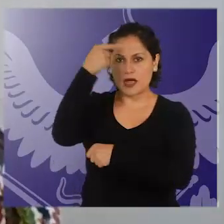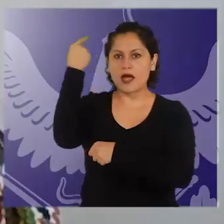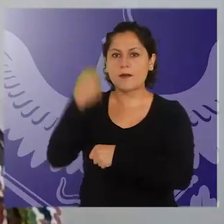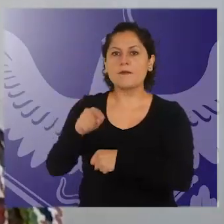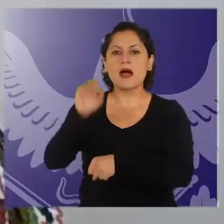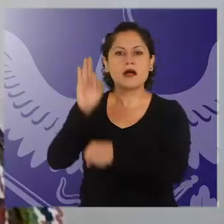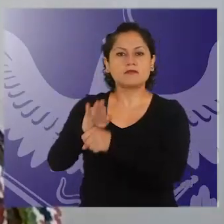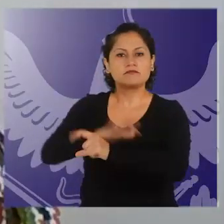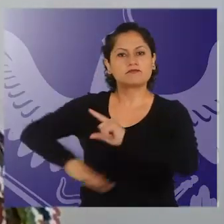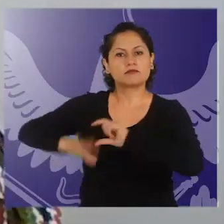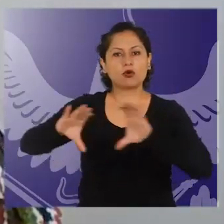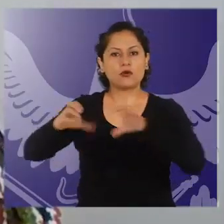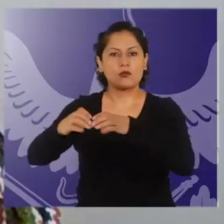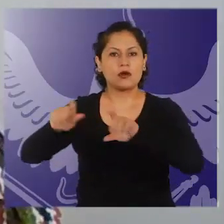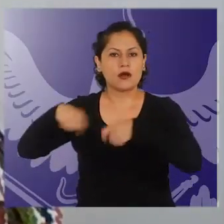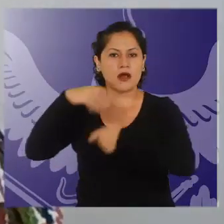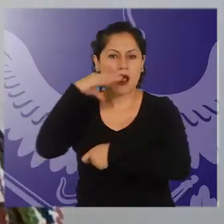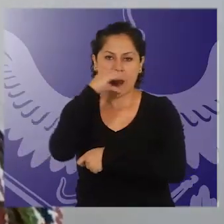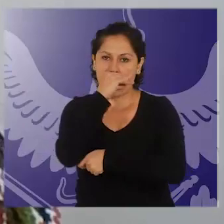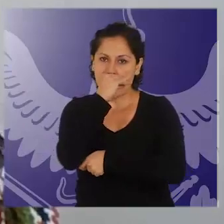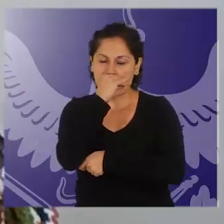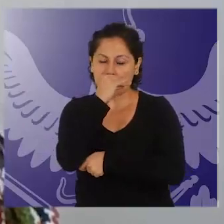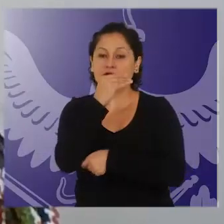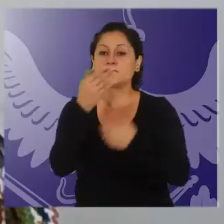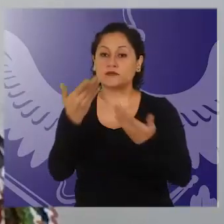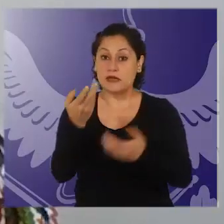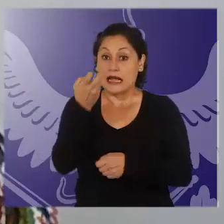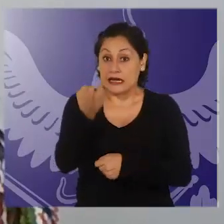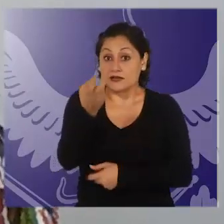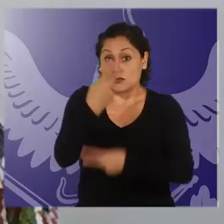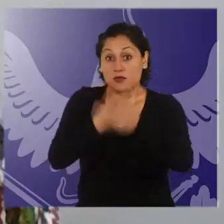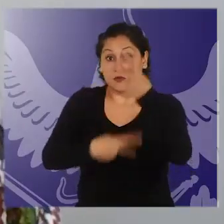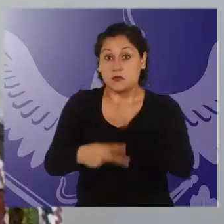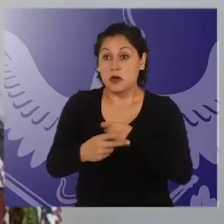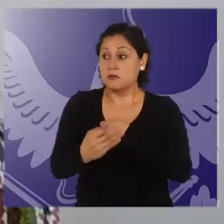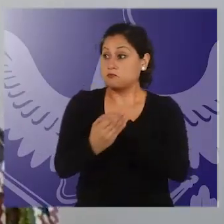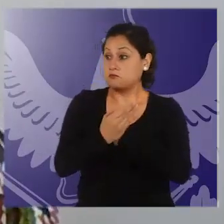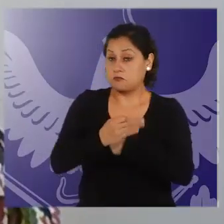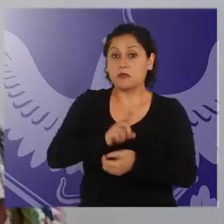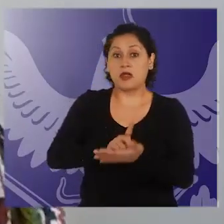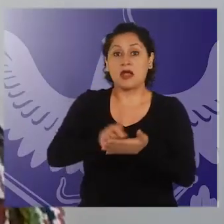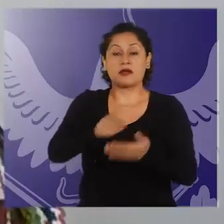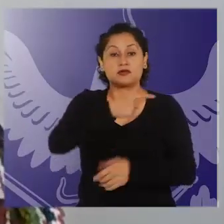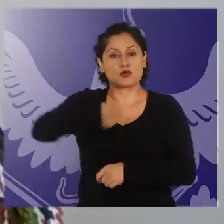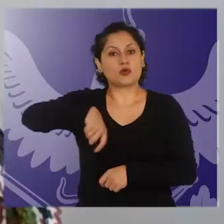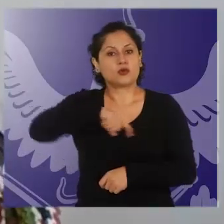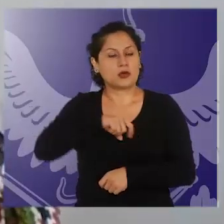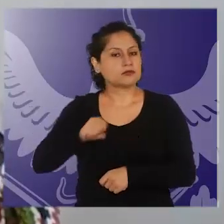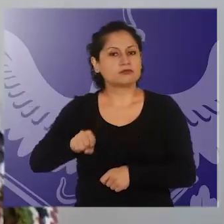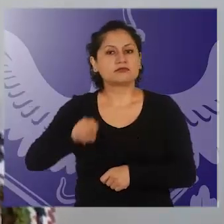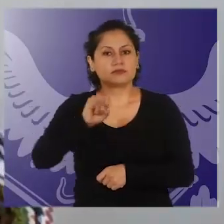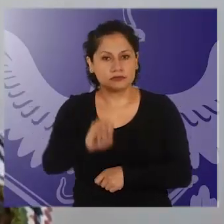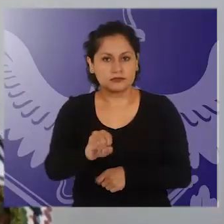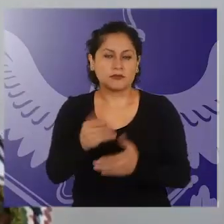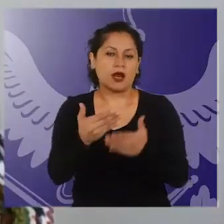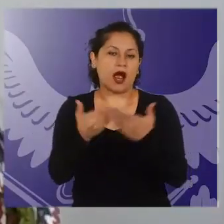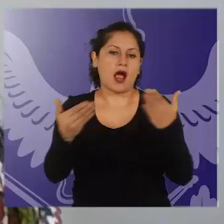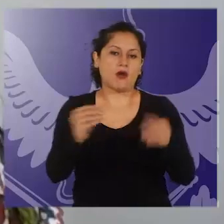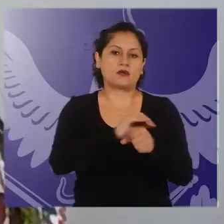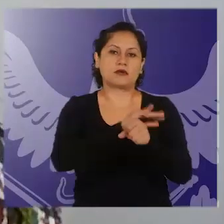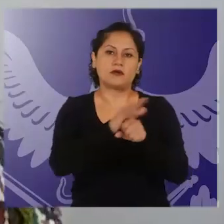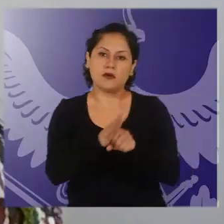combatan las desigualdades históricas y estructurales que enfrentamos, garantizando así el ejercicio a nuestros derechos